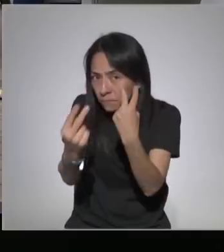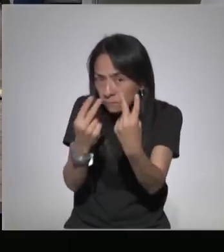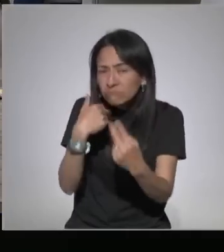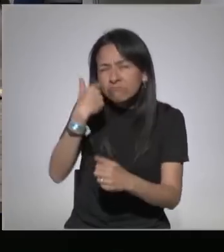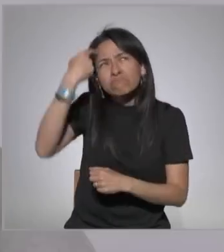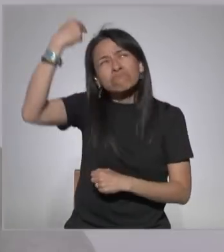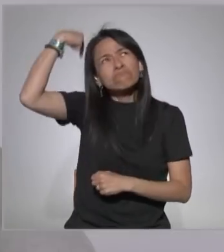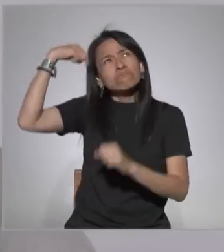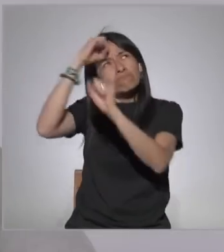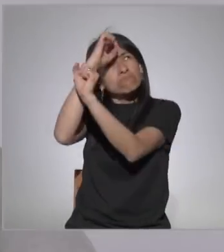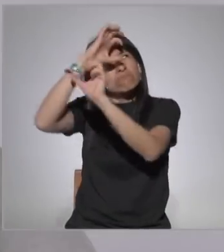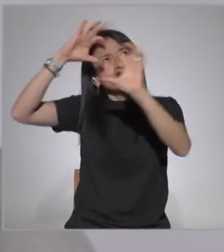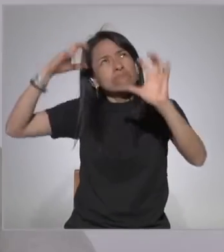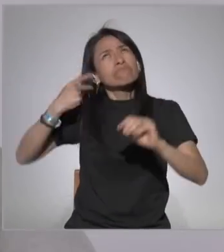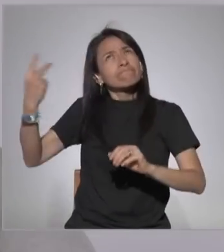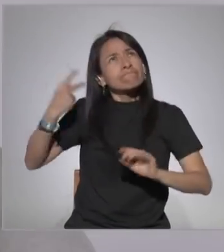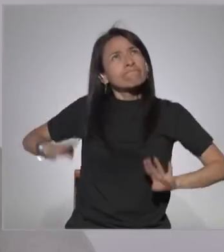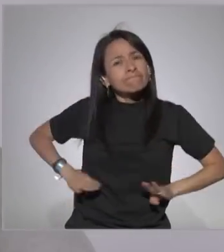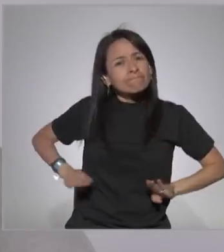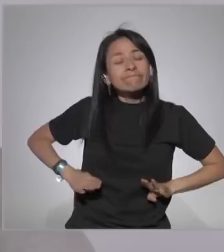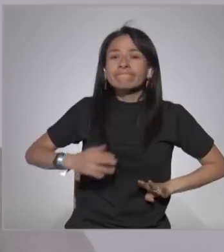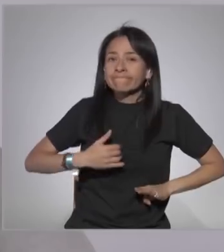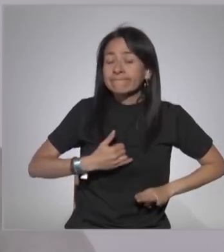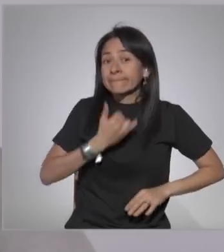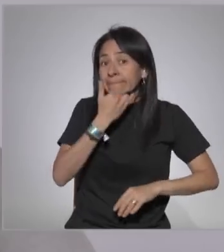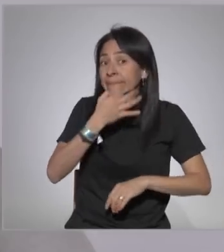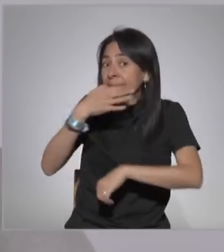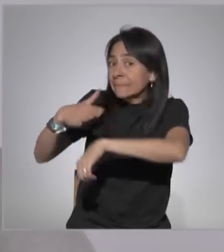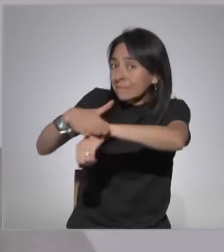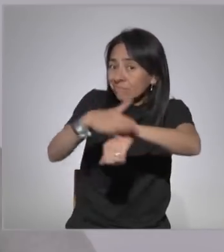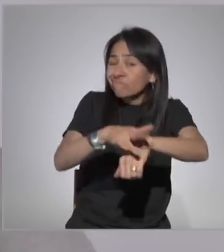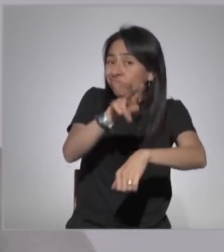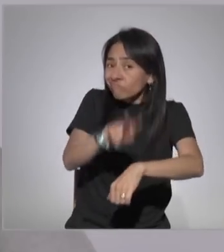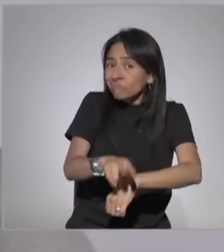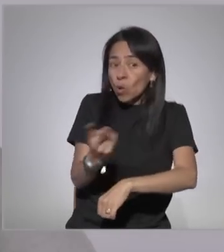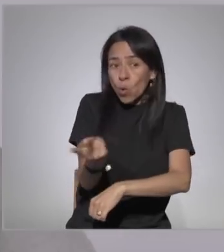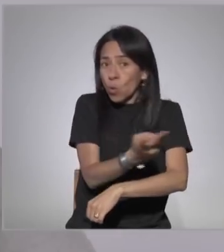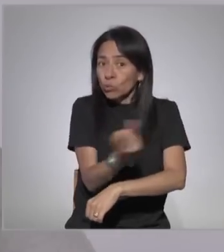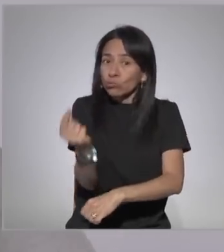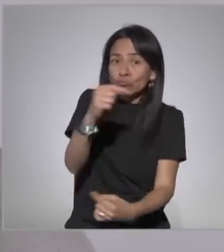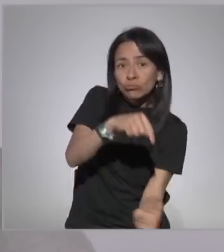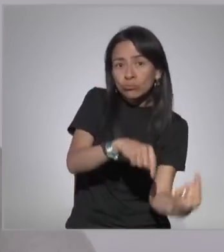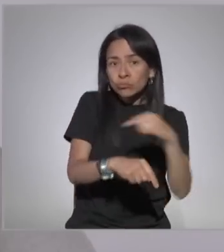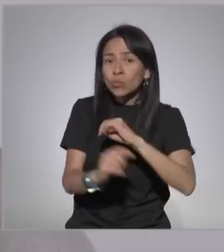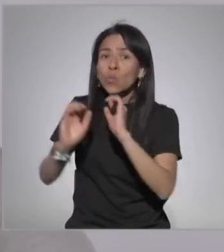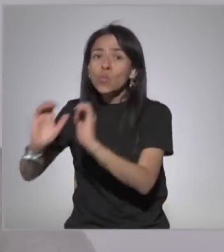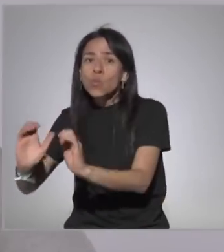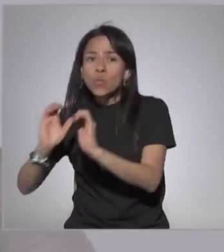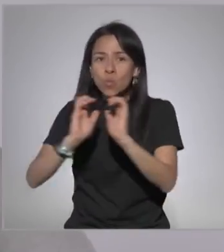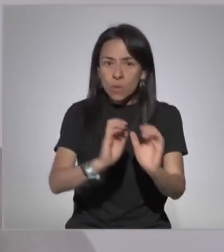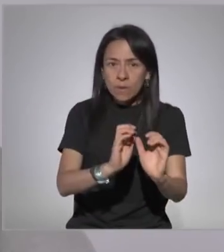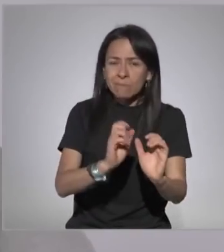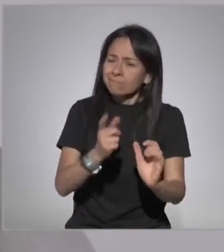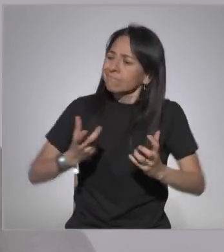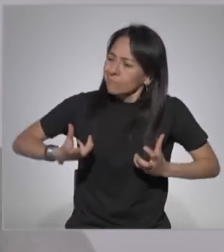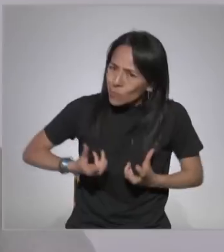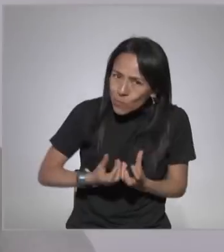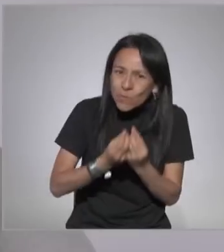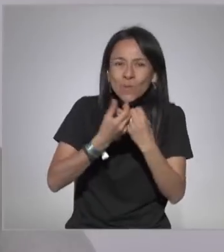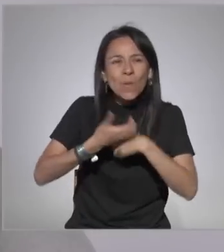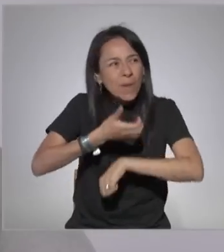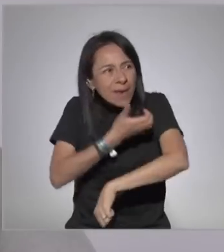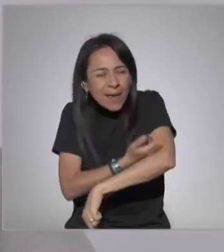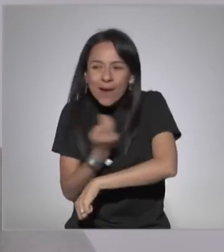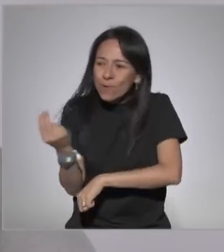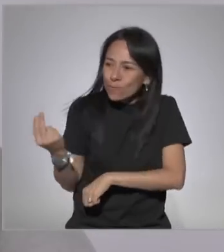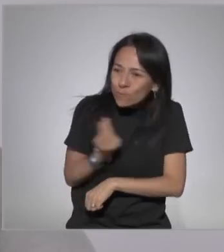que el cuidado debe ser mutuo, que ese compañerismo debe procurar